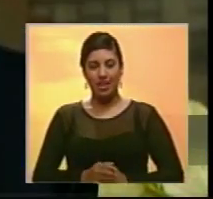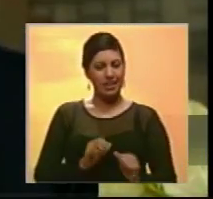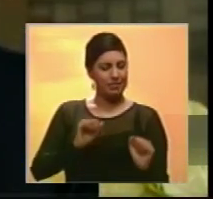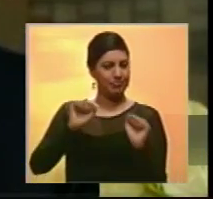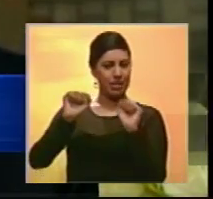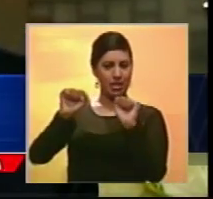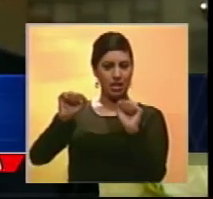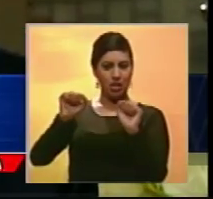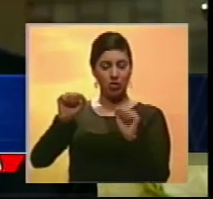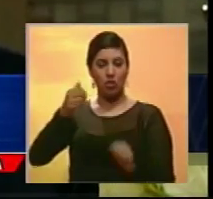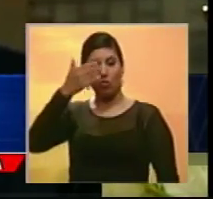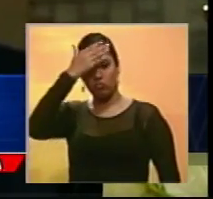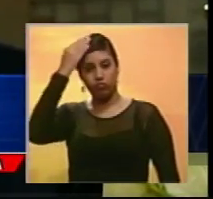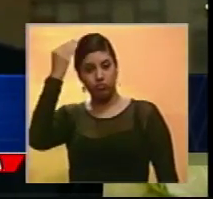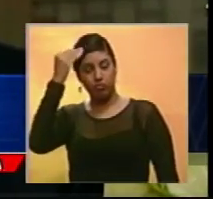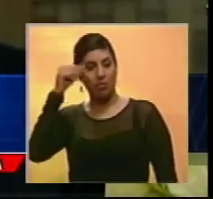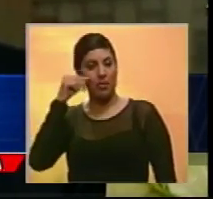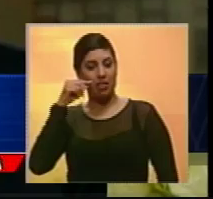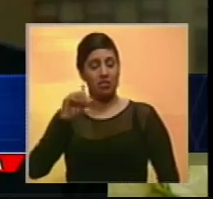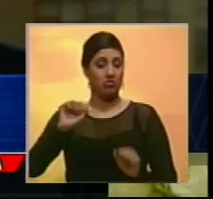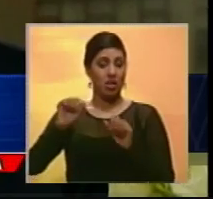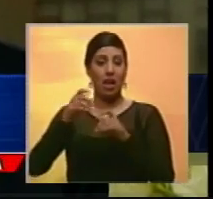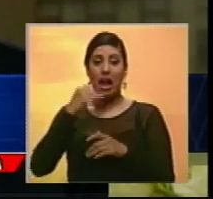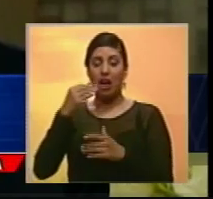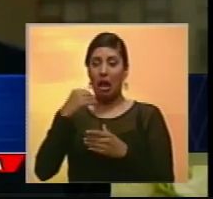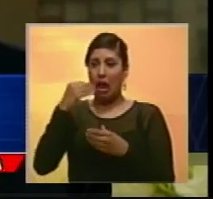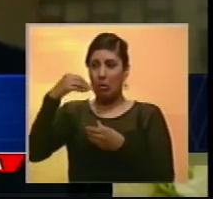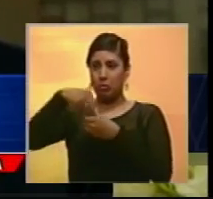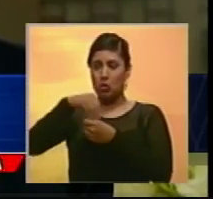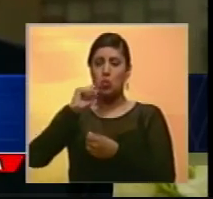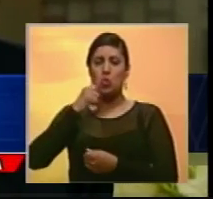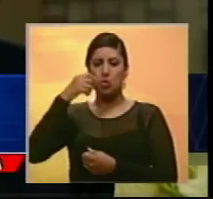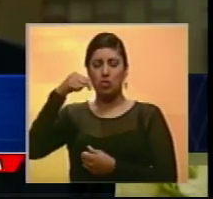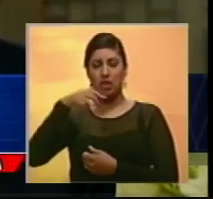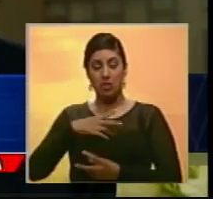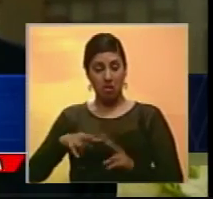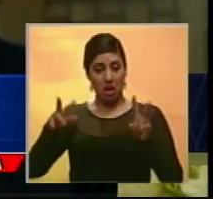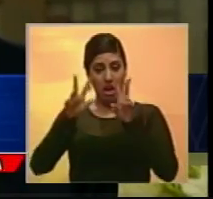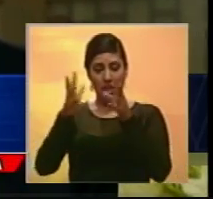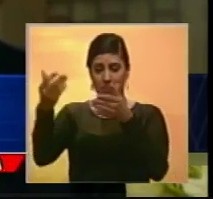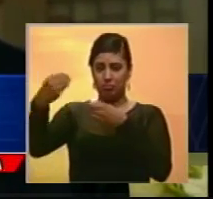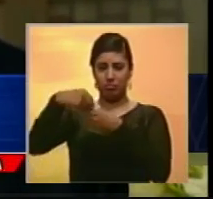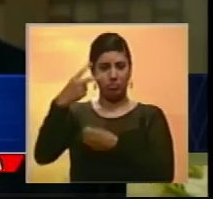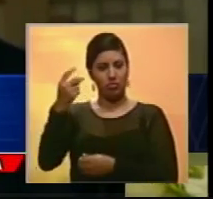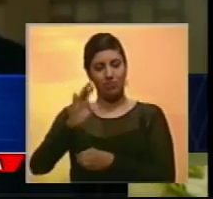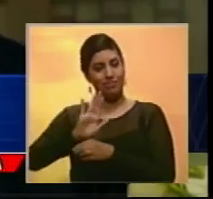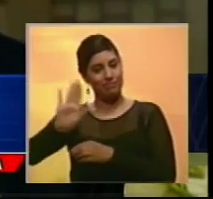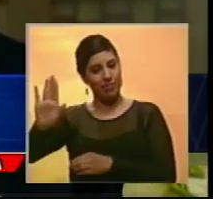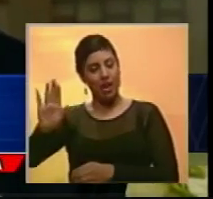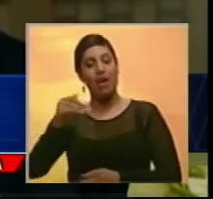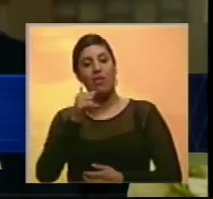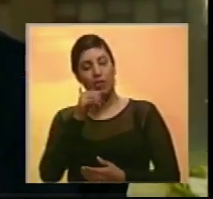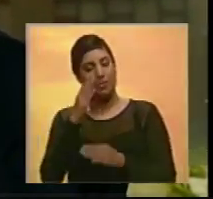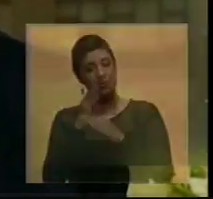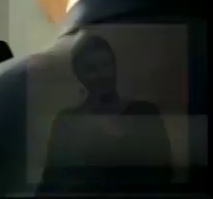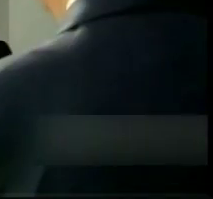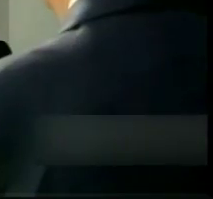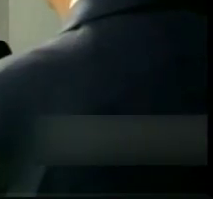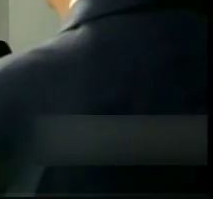Rechazo. Donald Trump descartó presunta intervención rusa en su victoria electoral. Los detalles en breve.